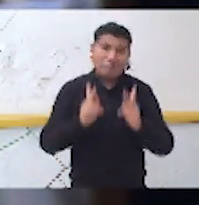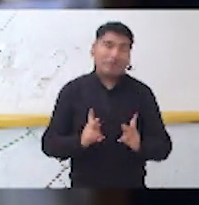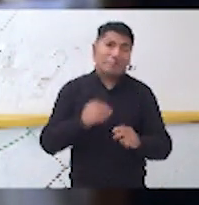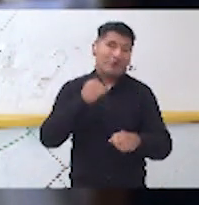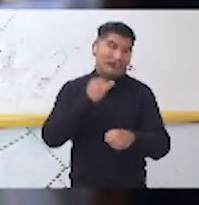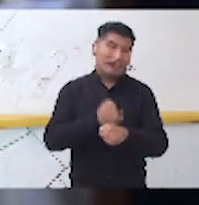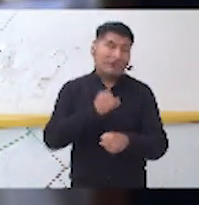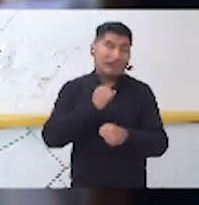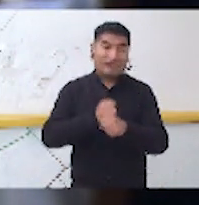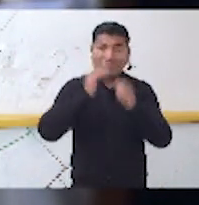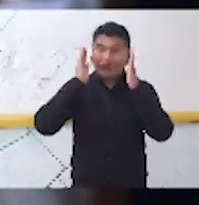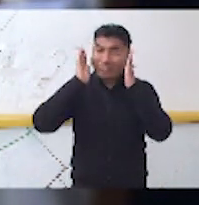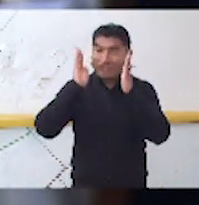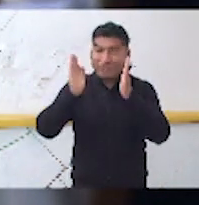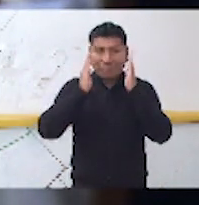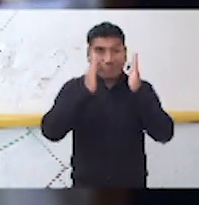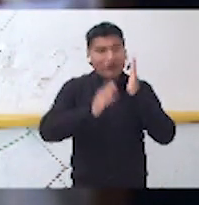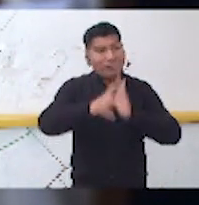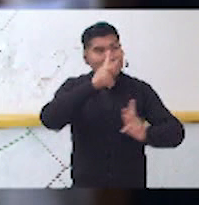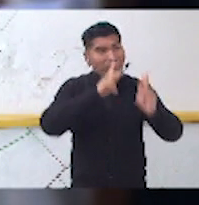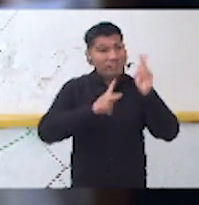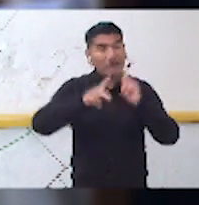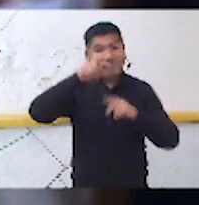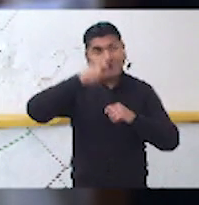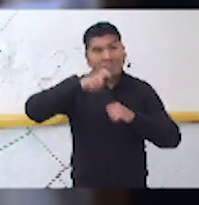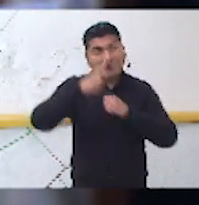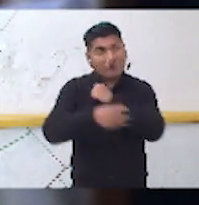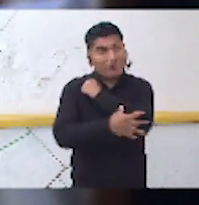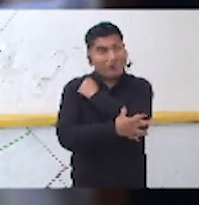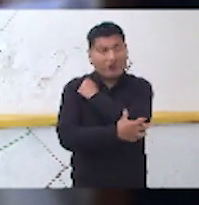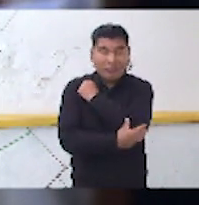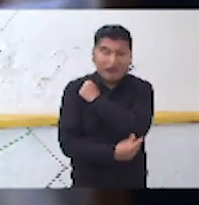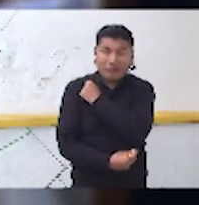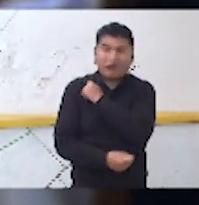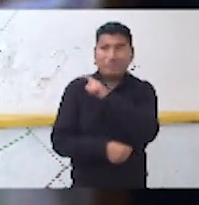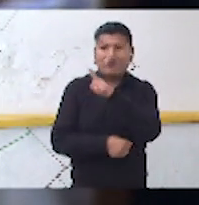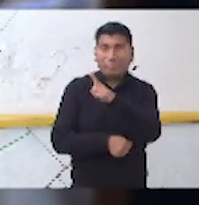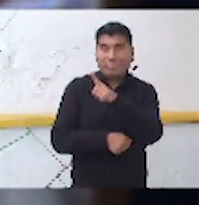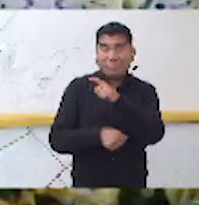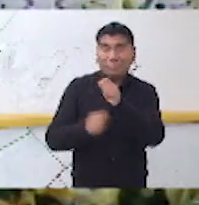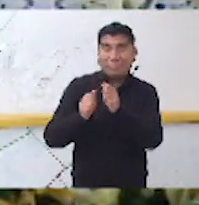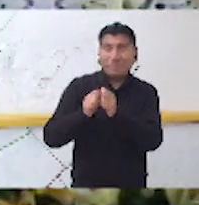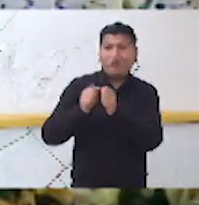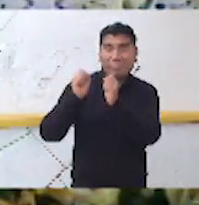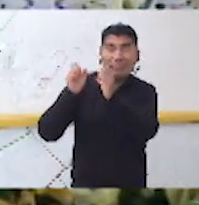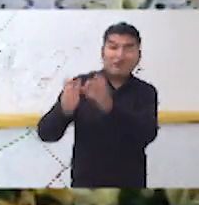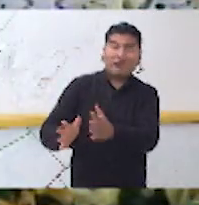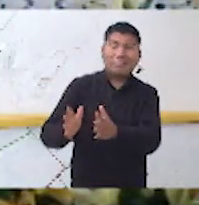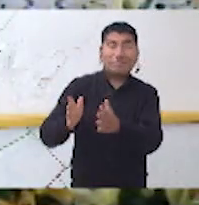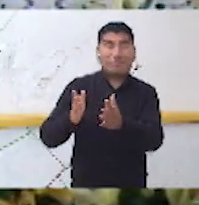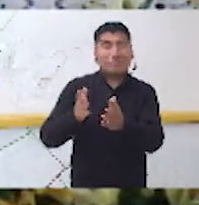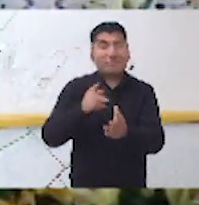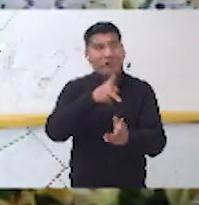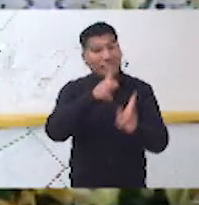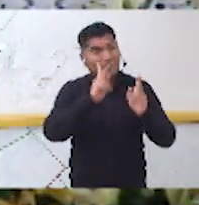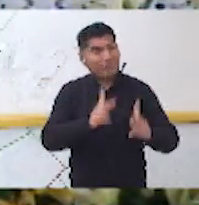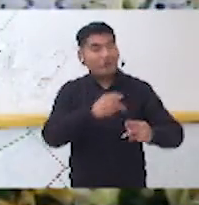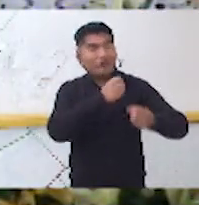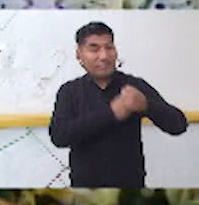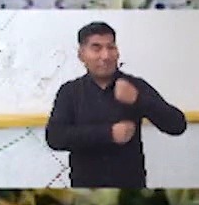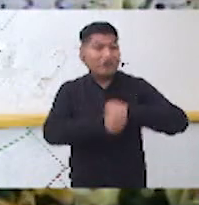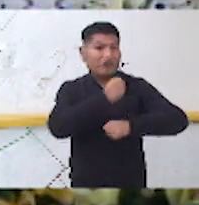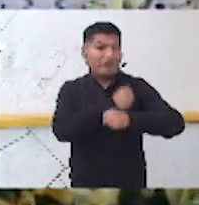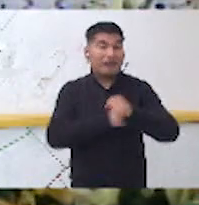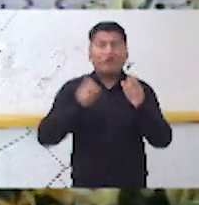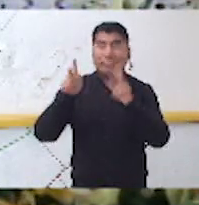haga atenta a los más necesitados, a los pobres, a los alejados, a los que sufren, a